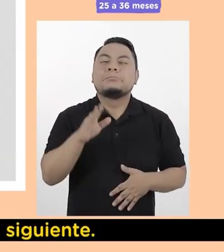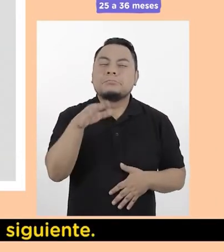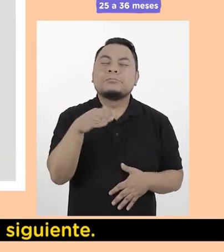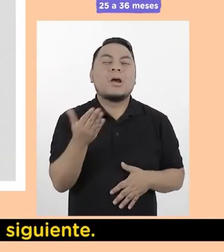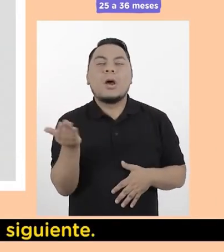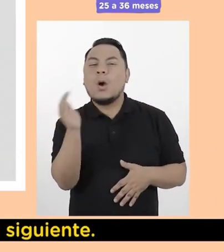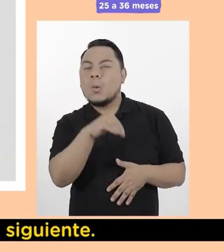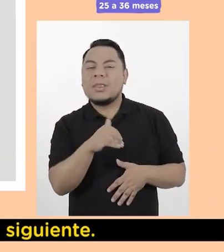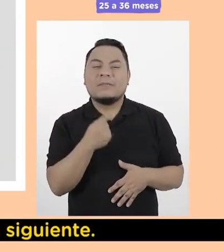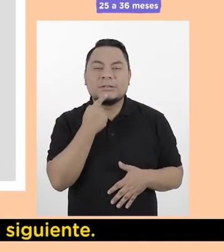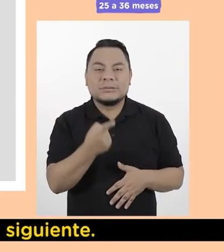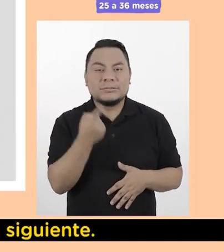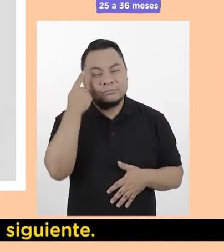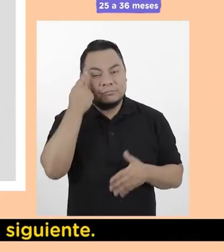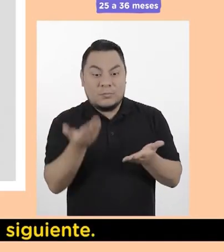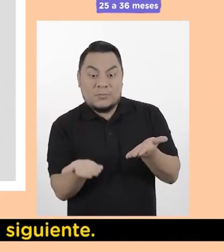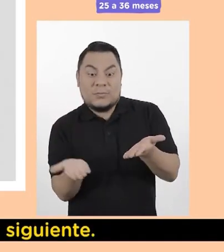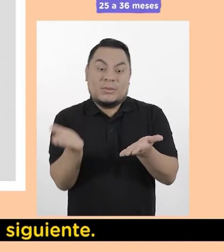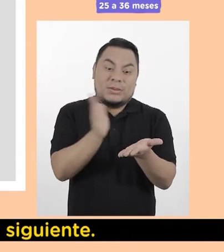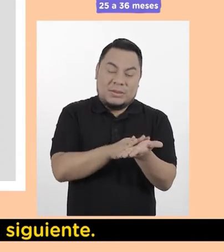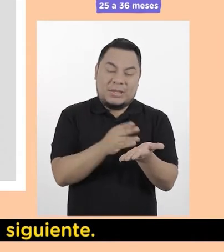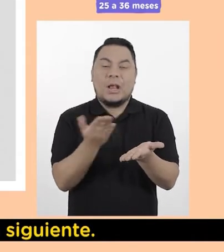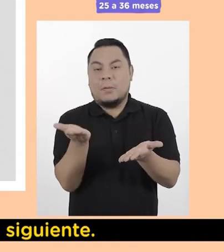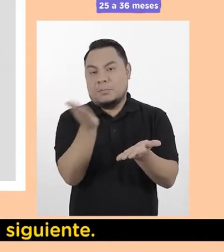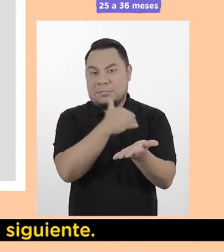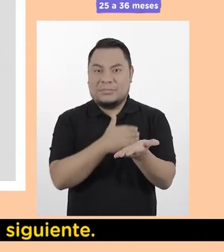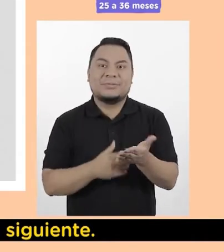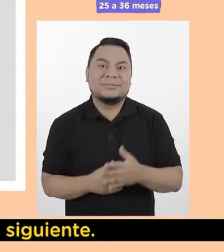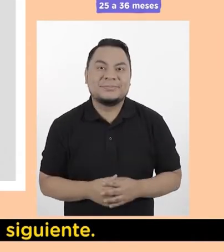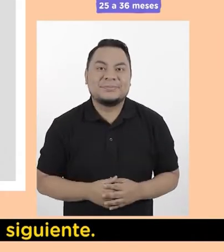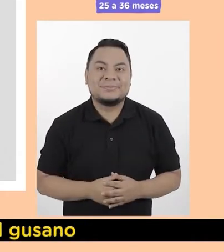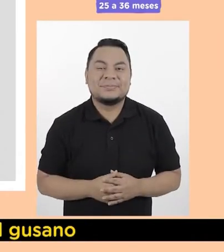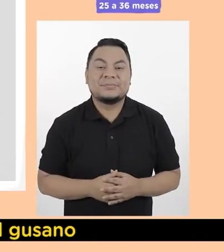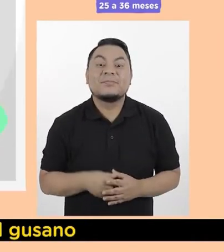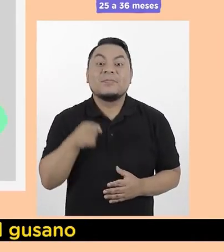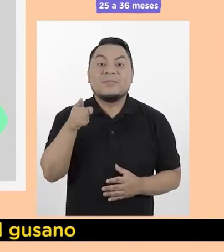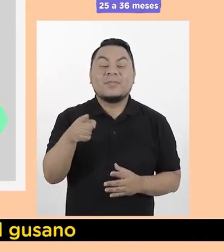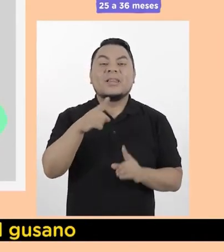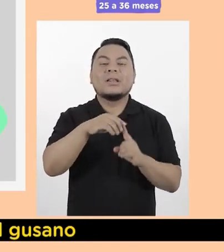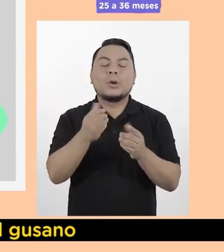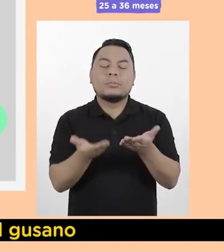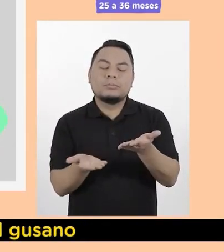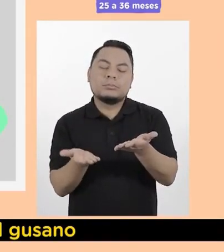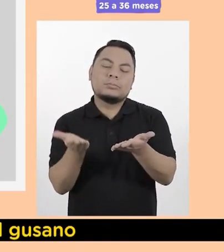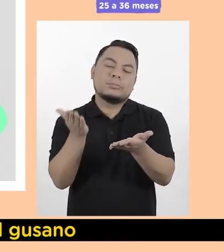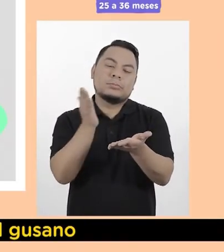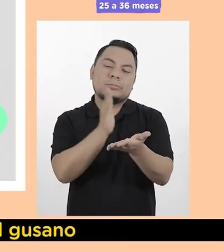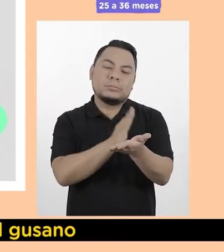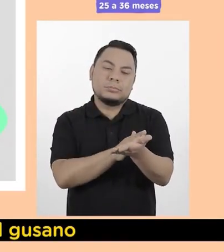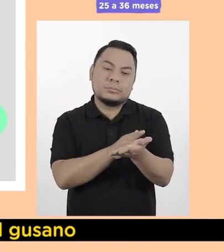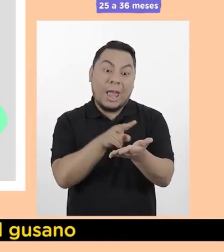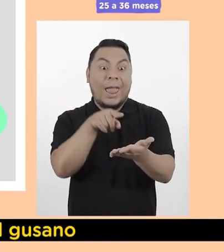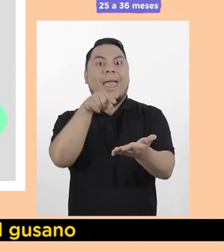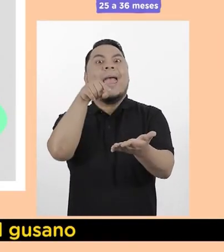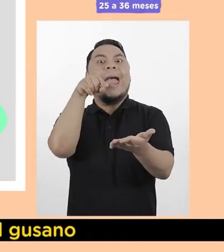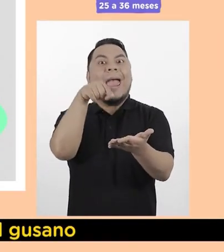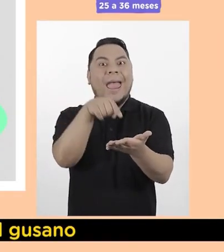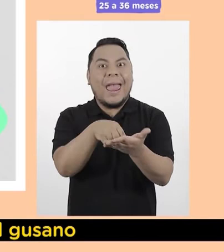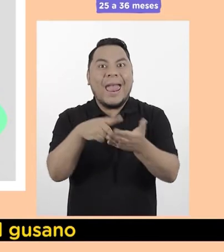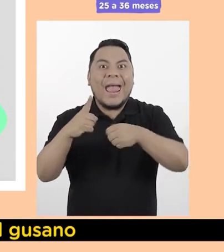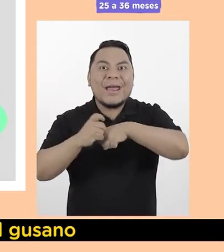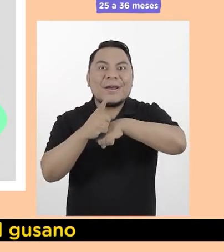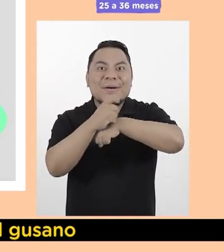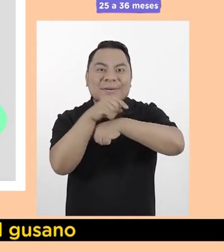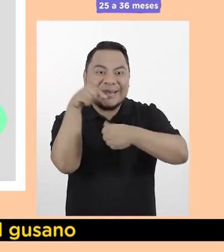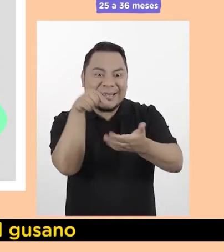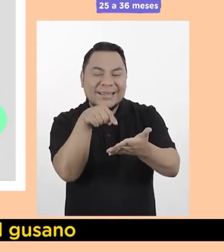Entonces, vamos de frente a la página siguiente. Tito cambia la página y